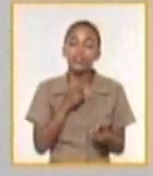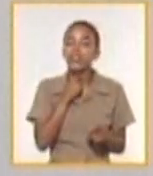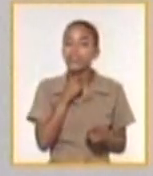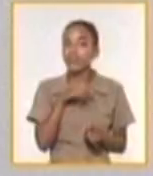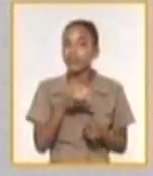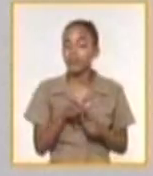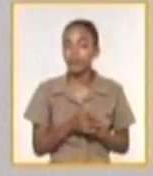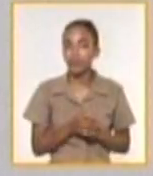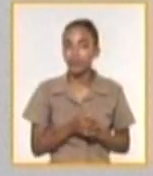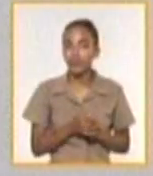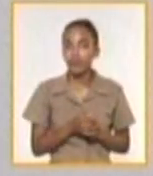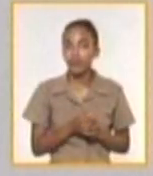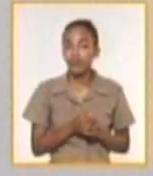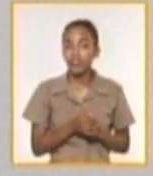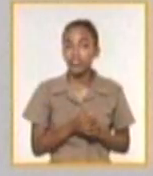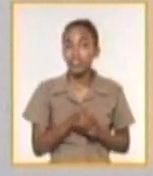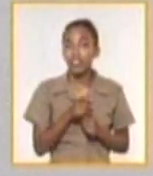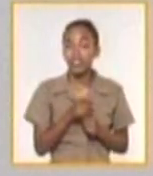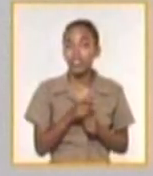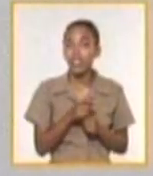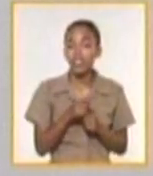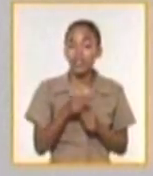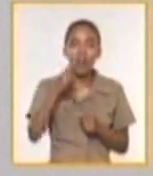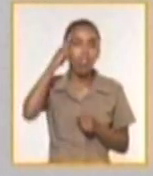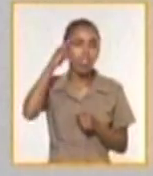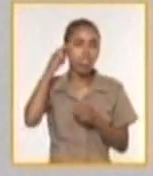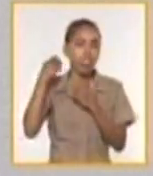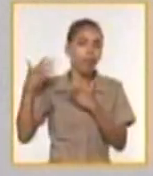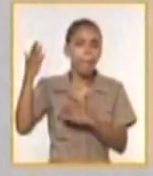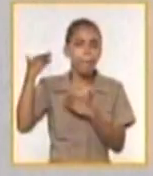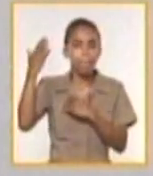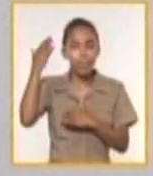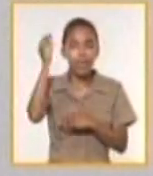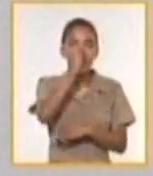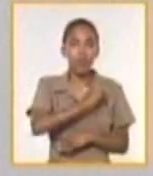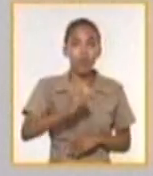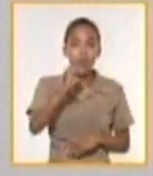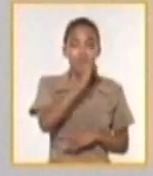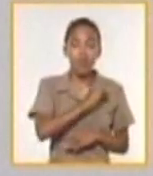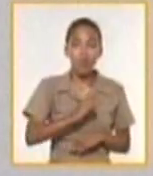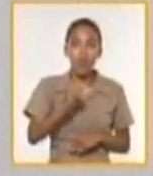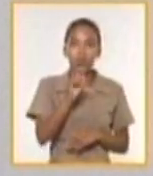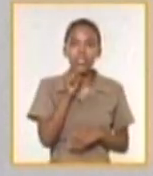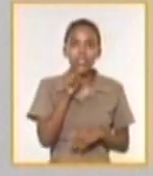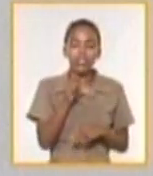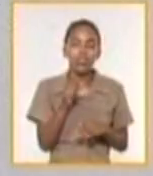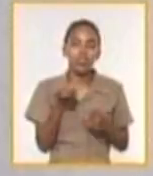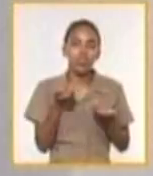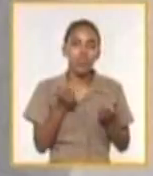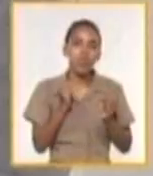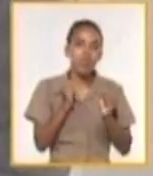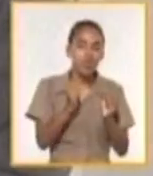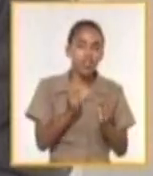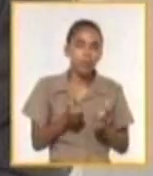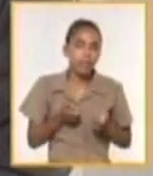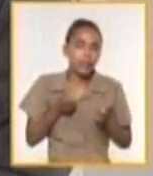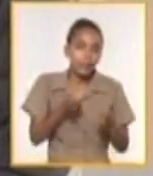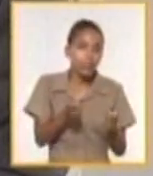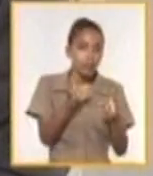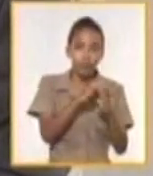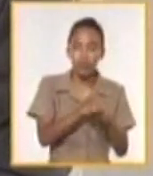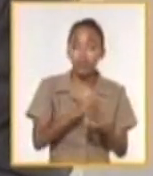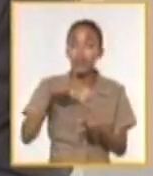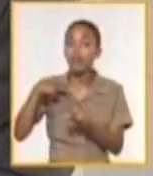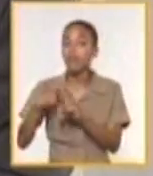La impotencia del viejo orden, lo leo exactamente para usar sus palabras, que no tenía fuerzas para imponerse, y la de la